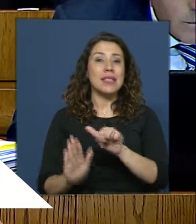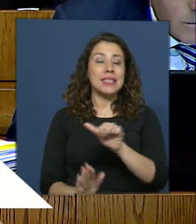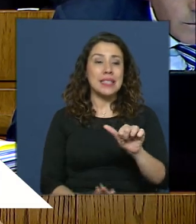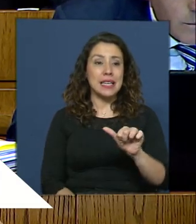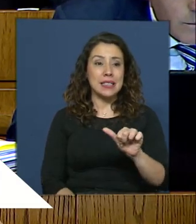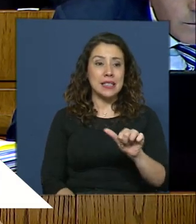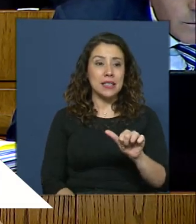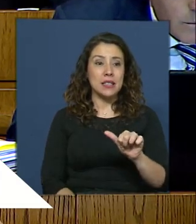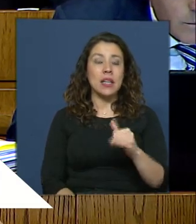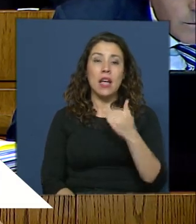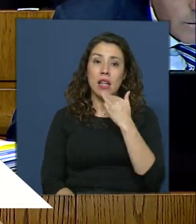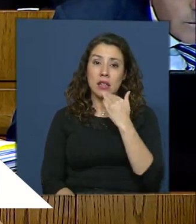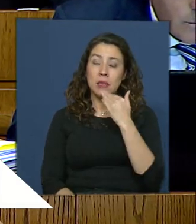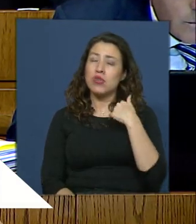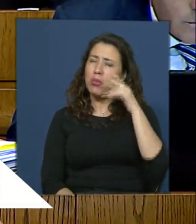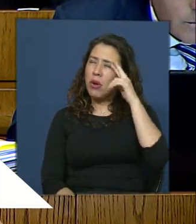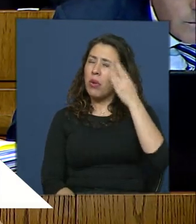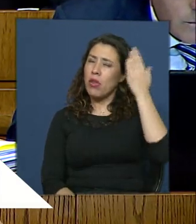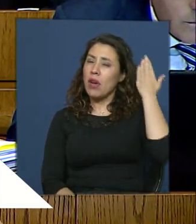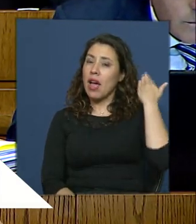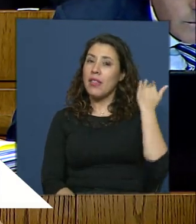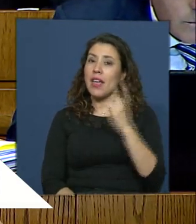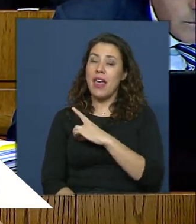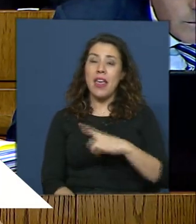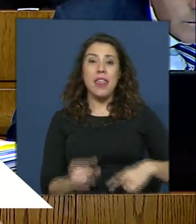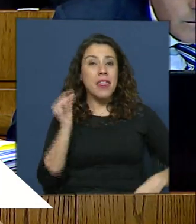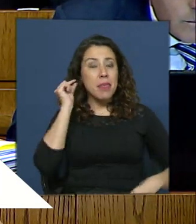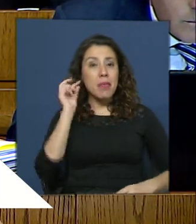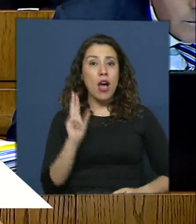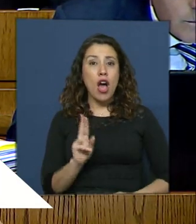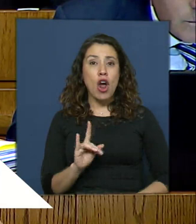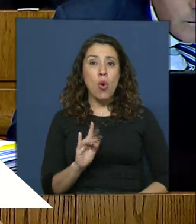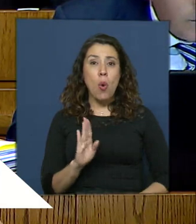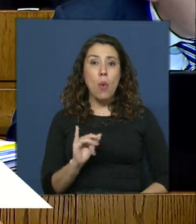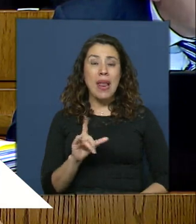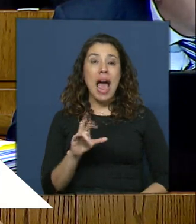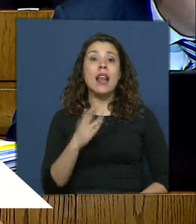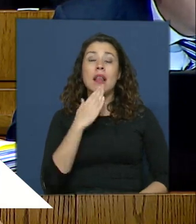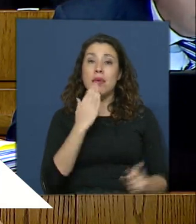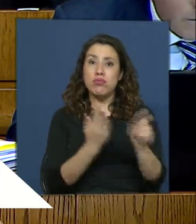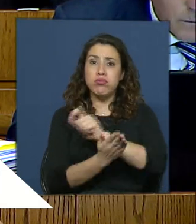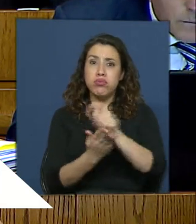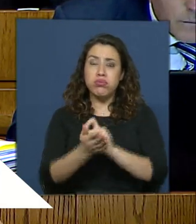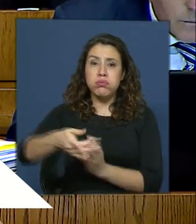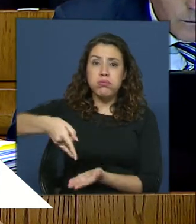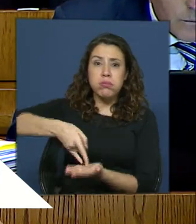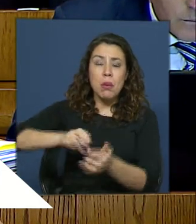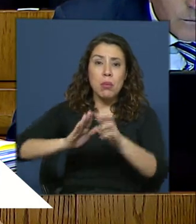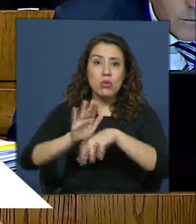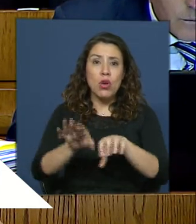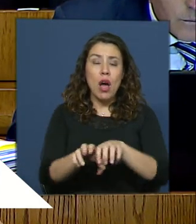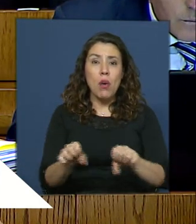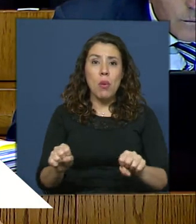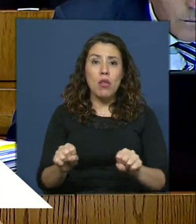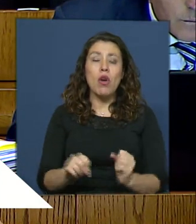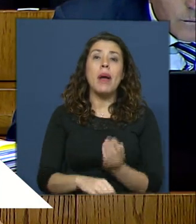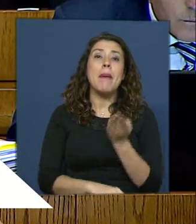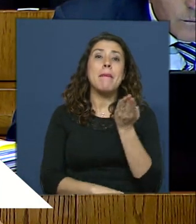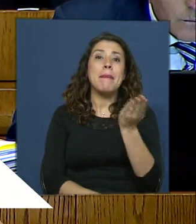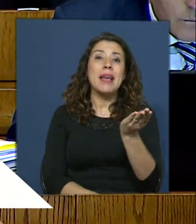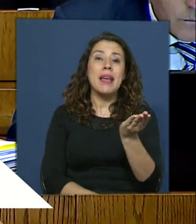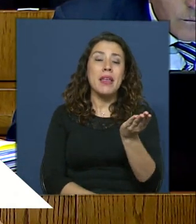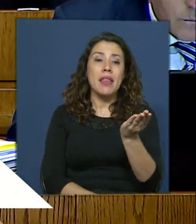19.966. También recuerdo que la diputada Carla Rubilar presentó otro proyecto de acuerdo donde señala o pide que